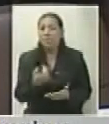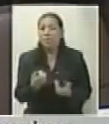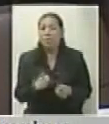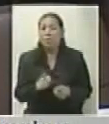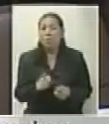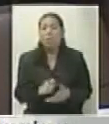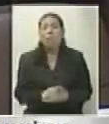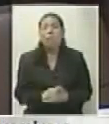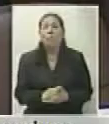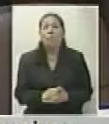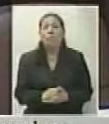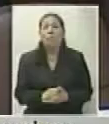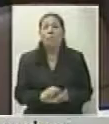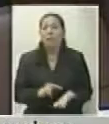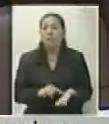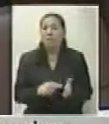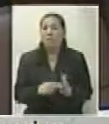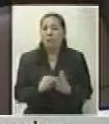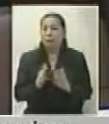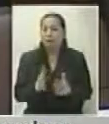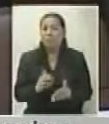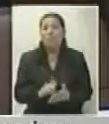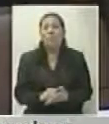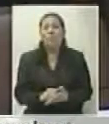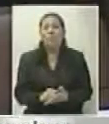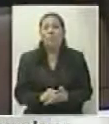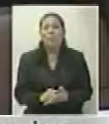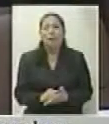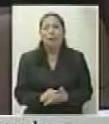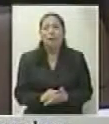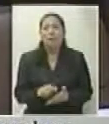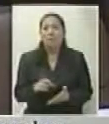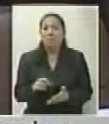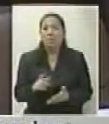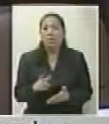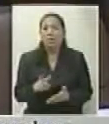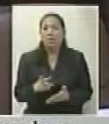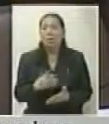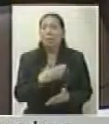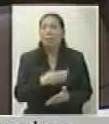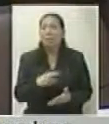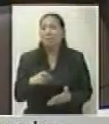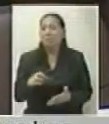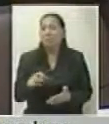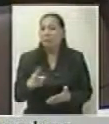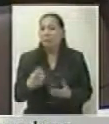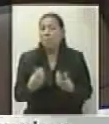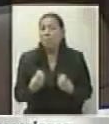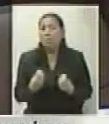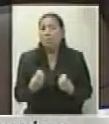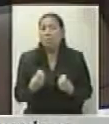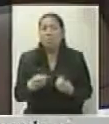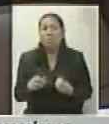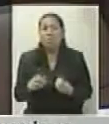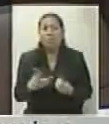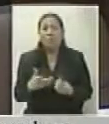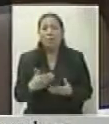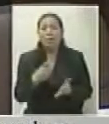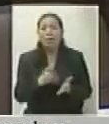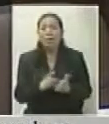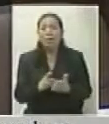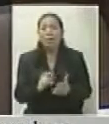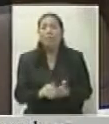cuando un hecho implica una sanción administrativa y una penal, se prefiere la penal. Porque en la penal, al